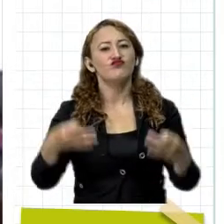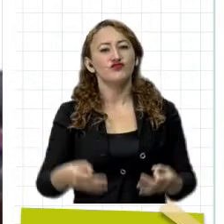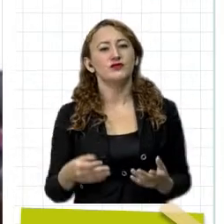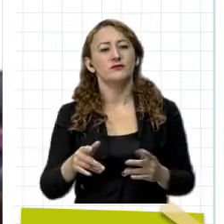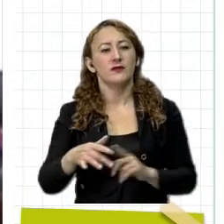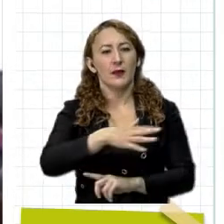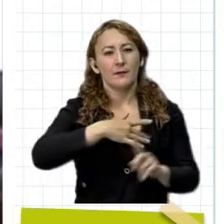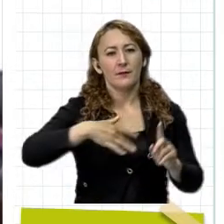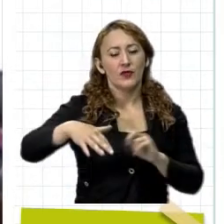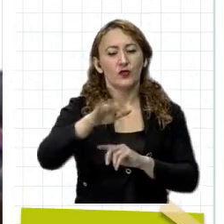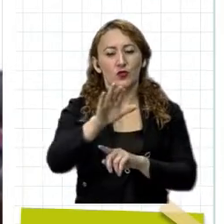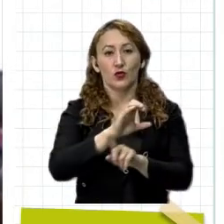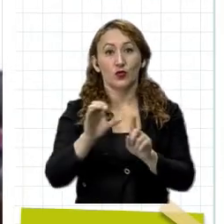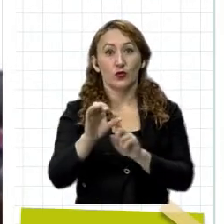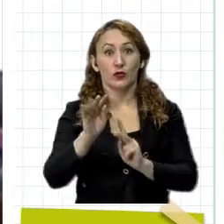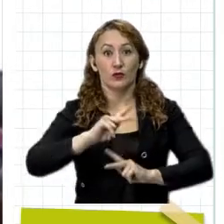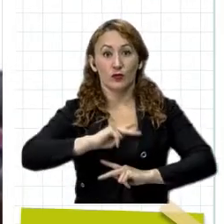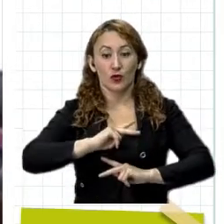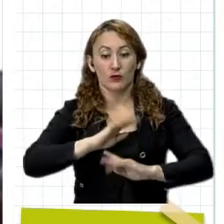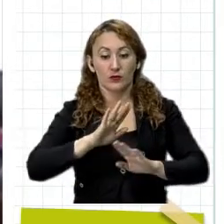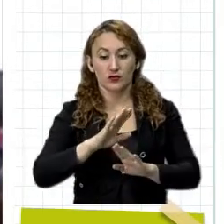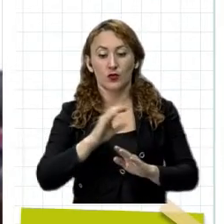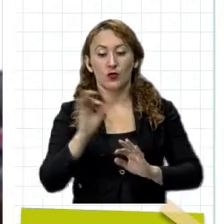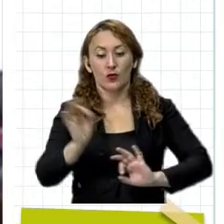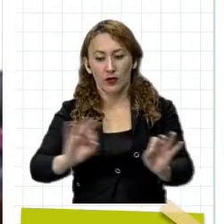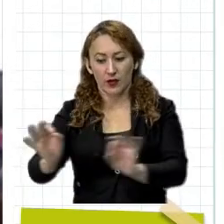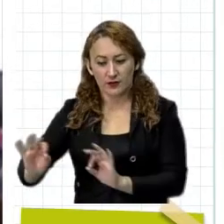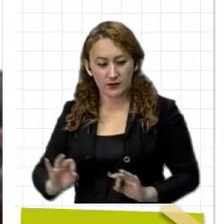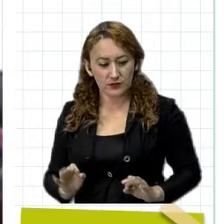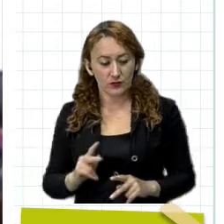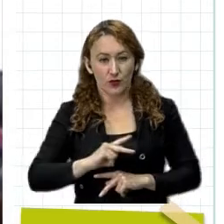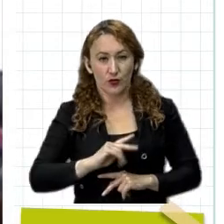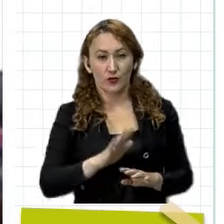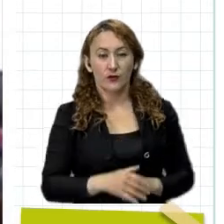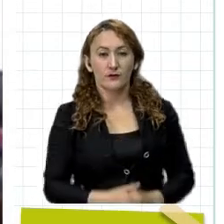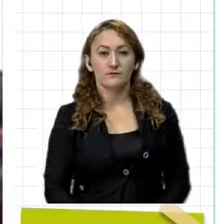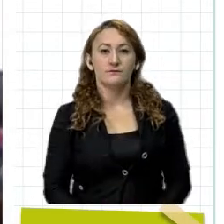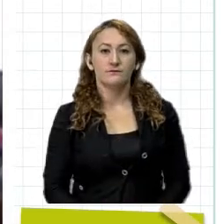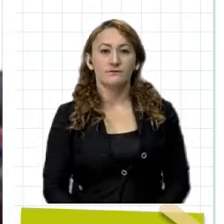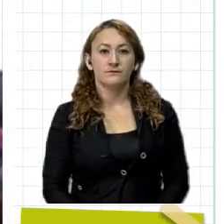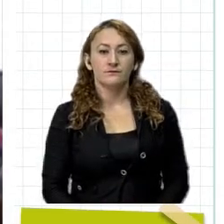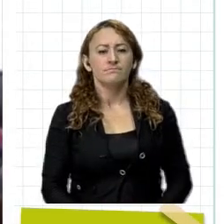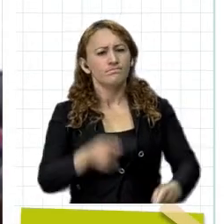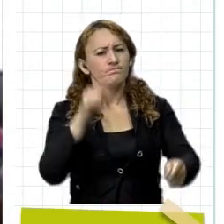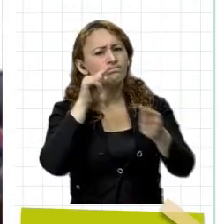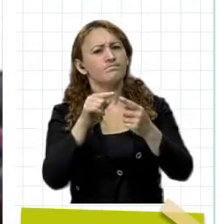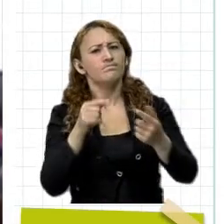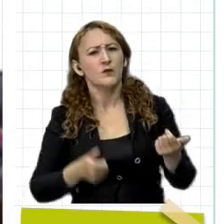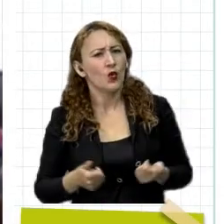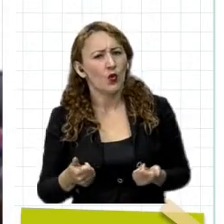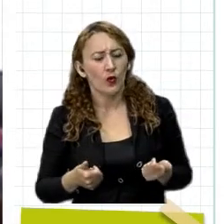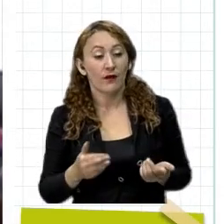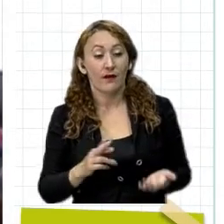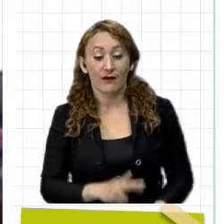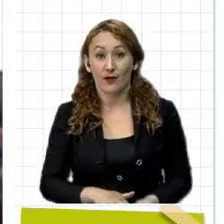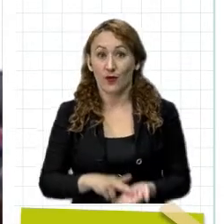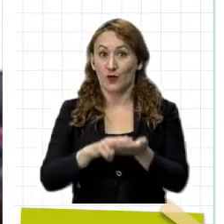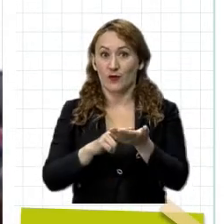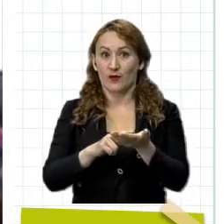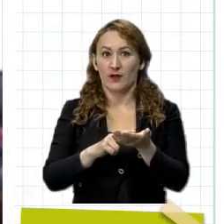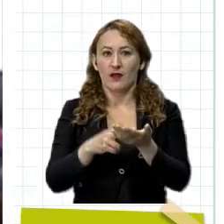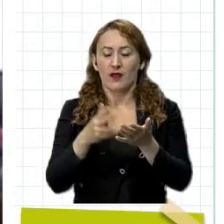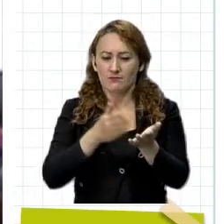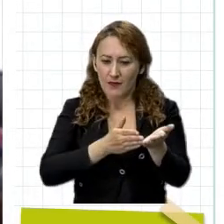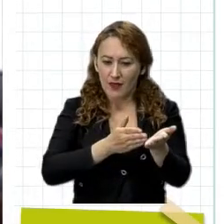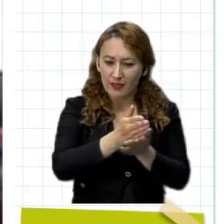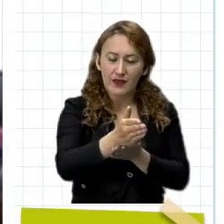cultura propio y la organización equitativa y propia del poder. Su propósito fue recuperar, mantener y transmitir